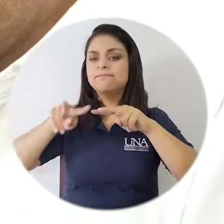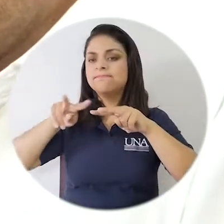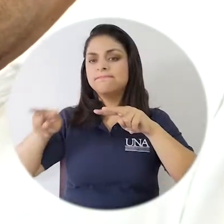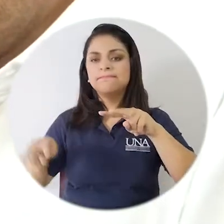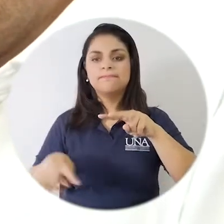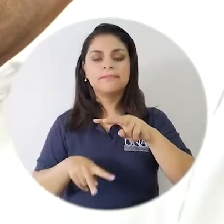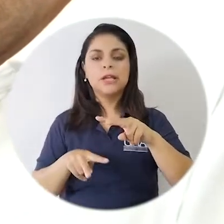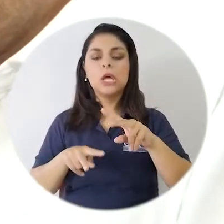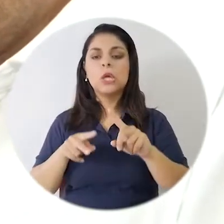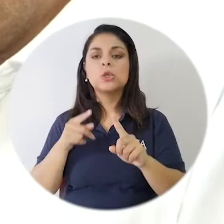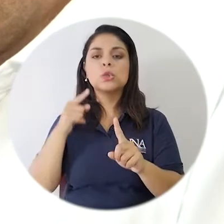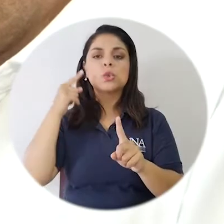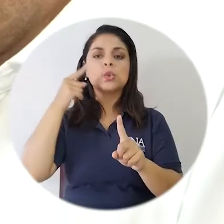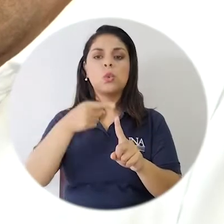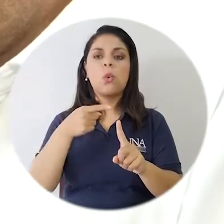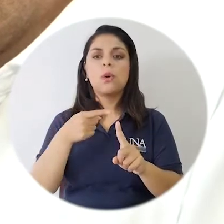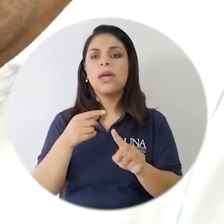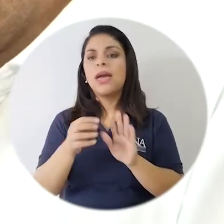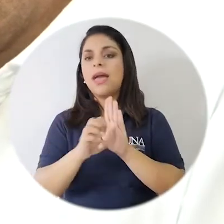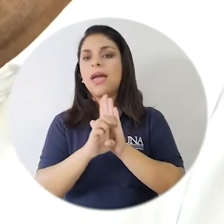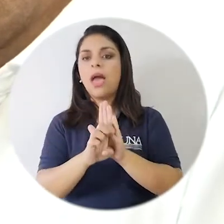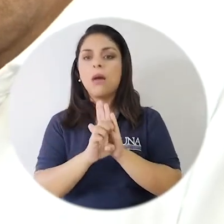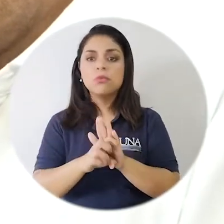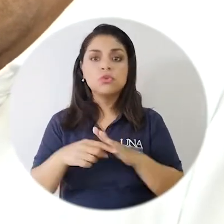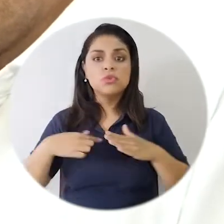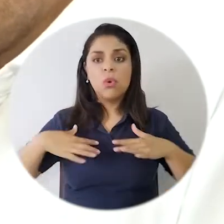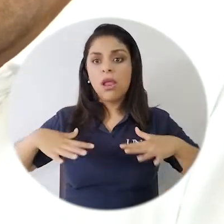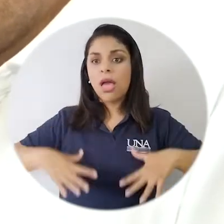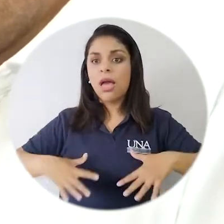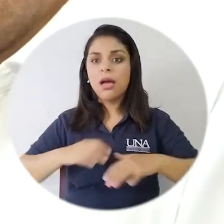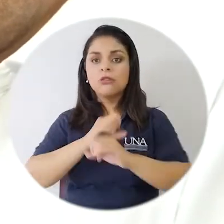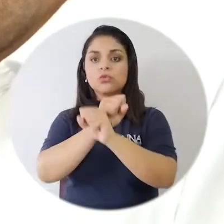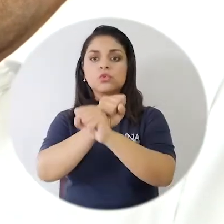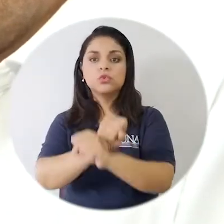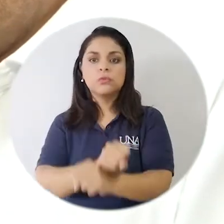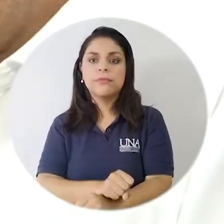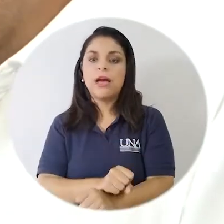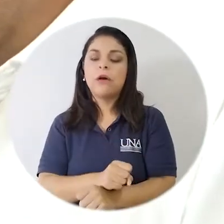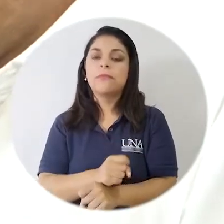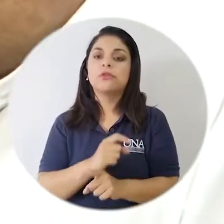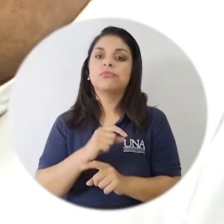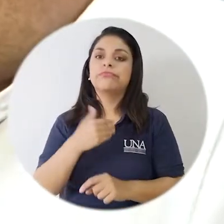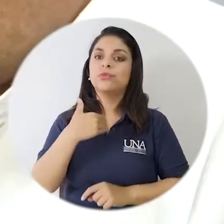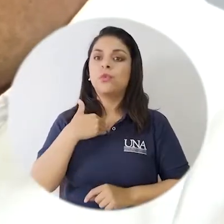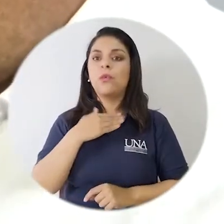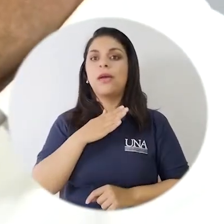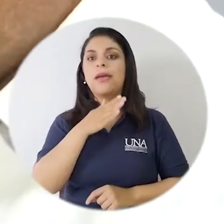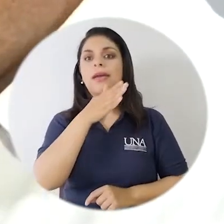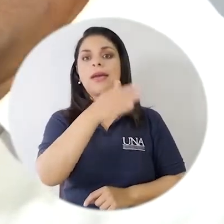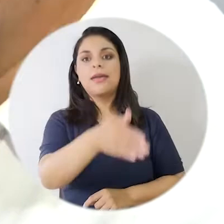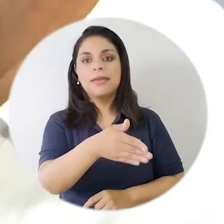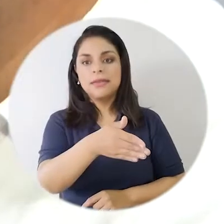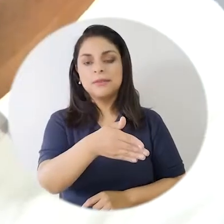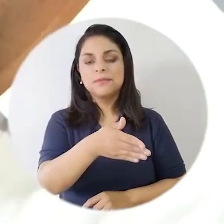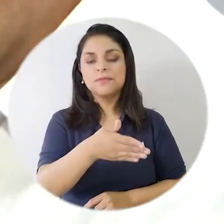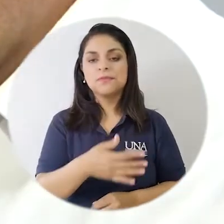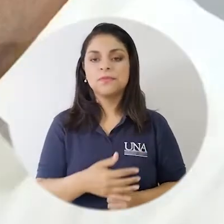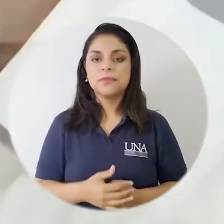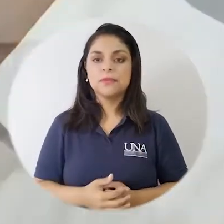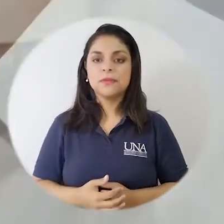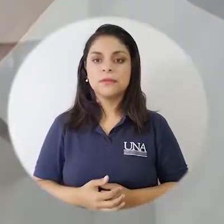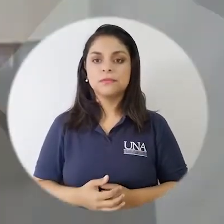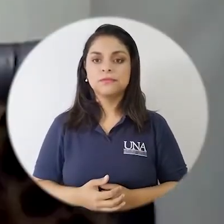totalmente desventaja respecto a, bueno, yo no estaba acostumbrado y tuve que ir porque o voy